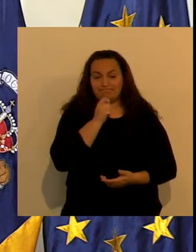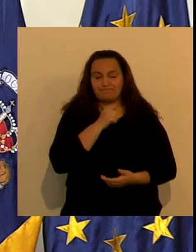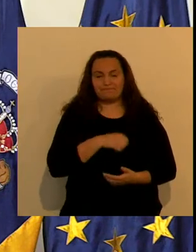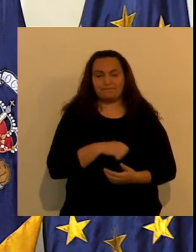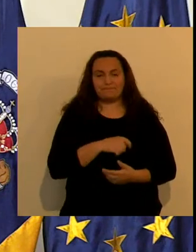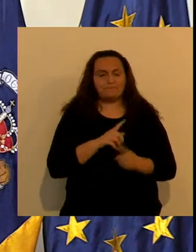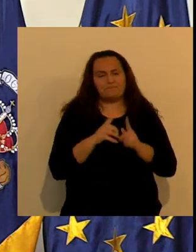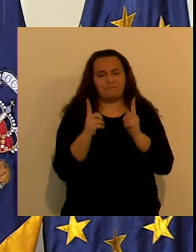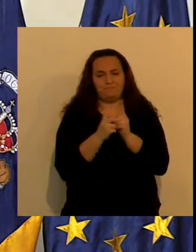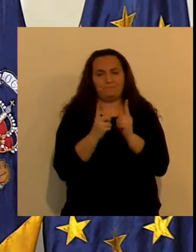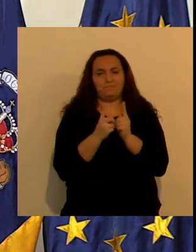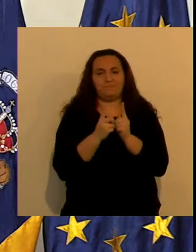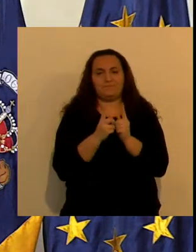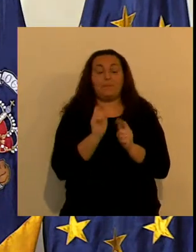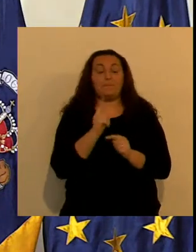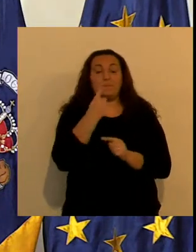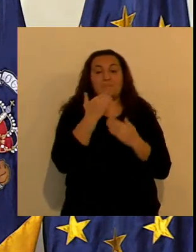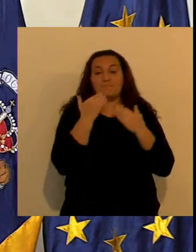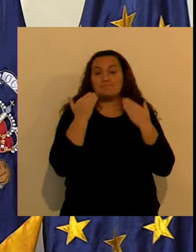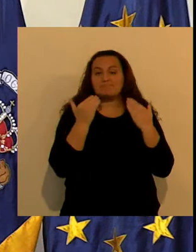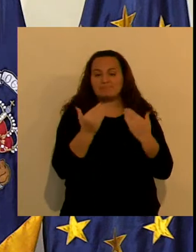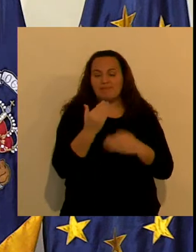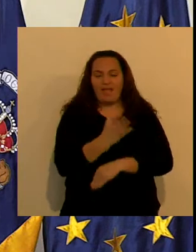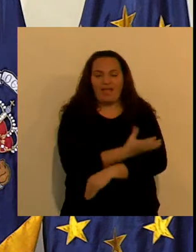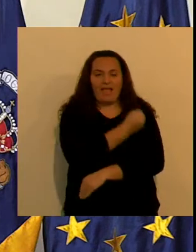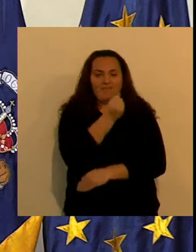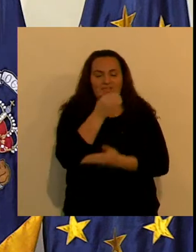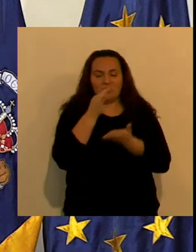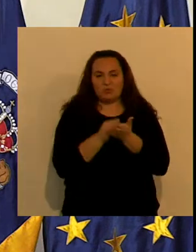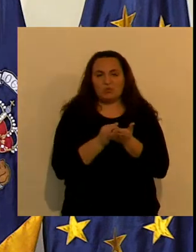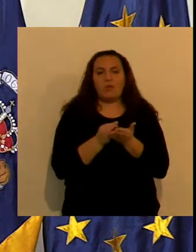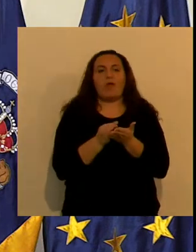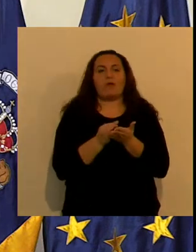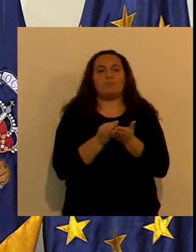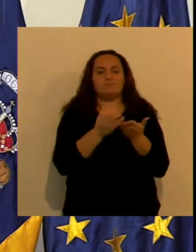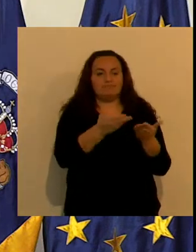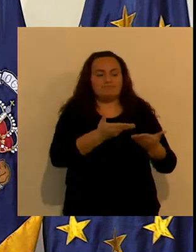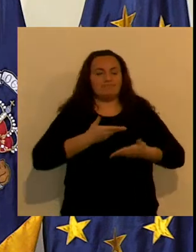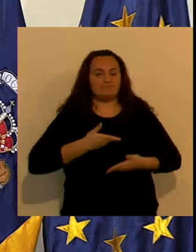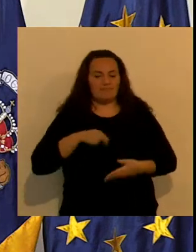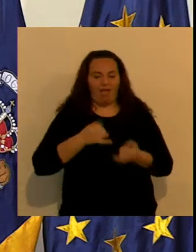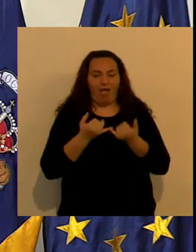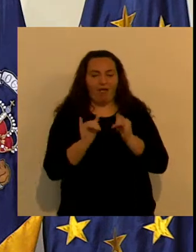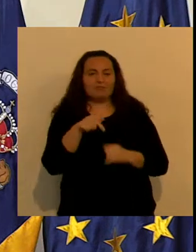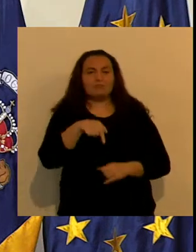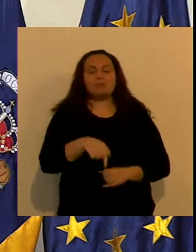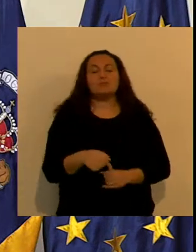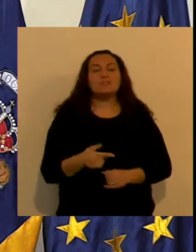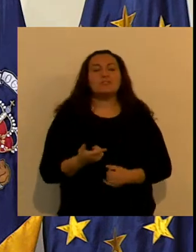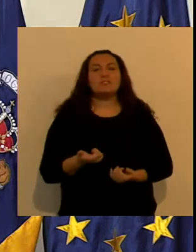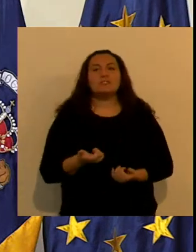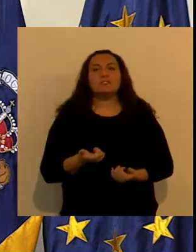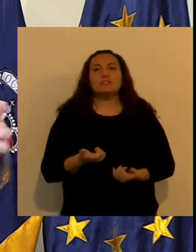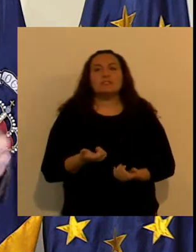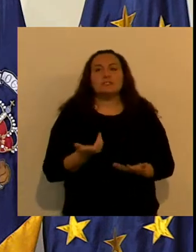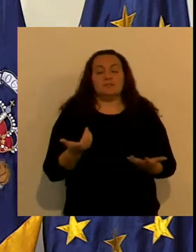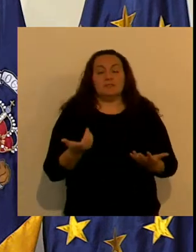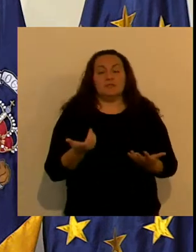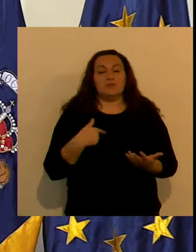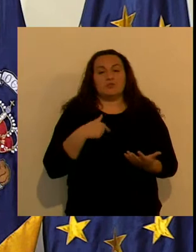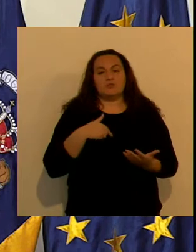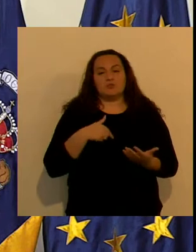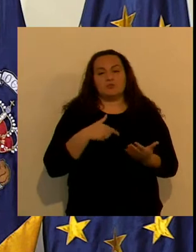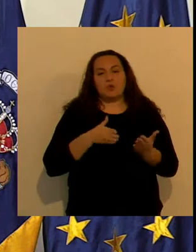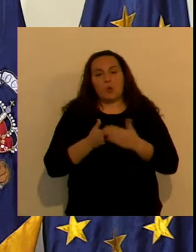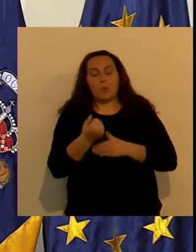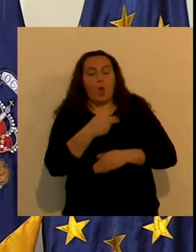Muy brevemente, primero agradecer al Cabildo Insular, a su presidente, la invitación a este acto. Obviamente no intervengo como delegado